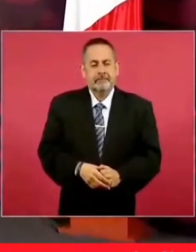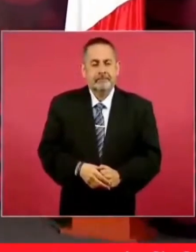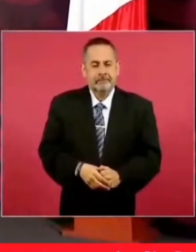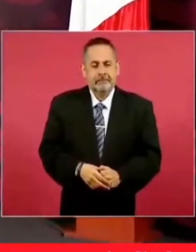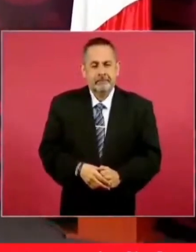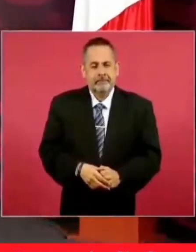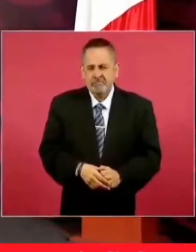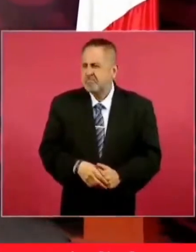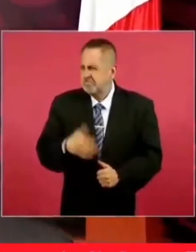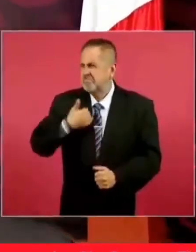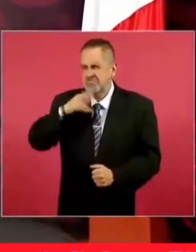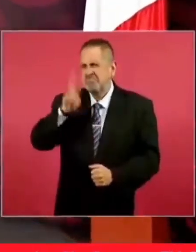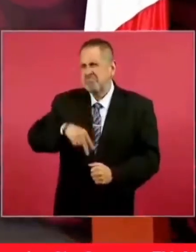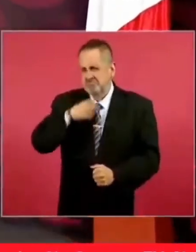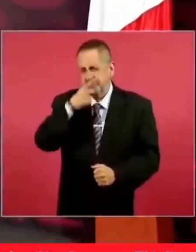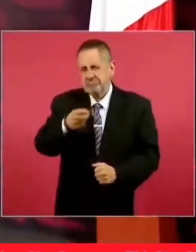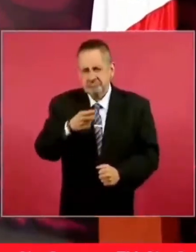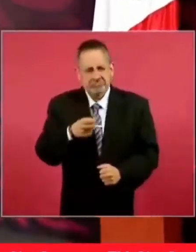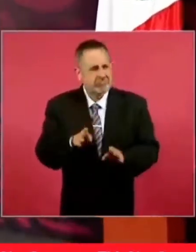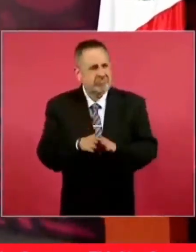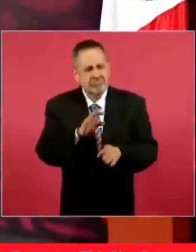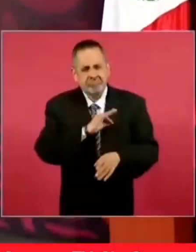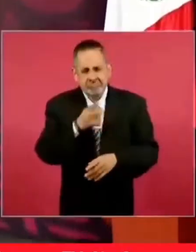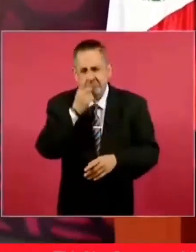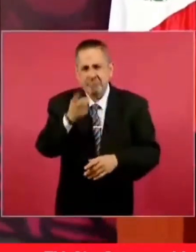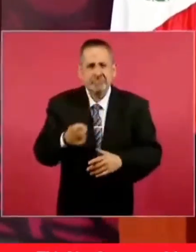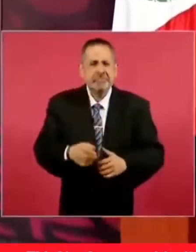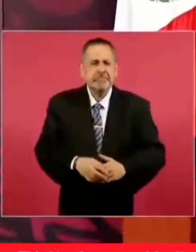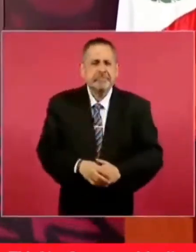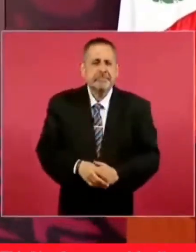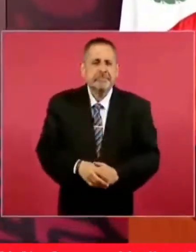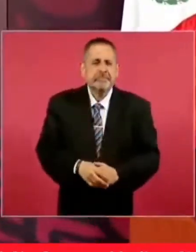Sí lo puedo decir, ¿cómo no?